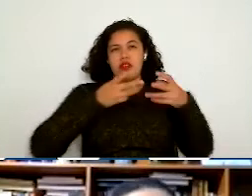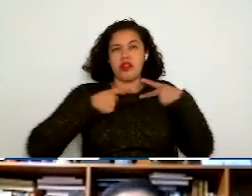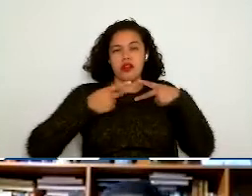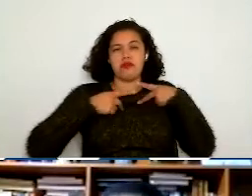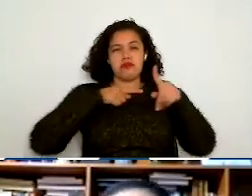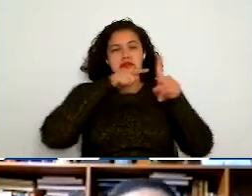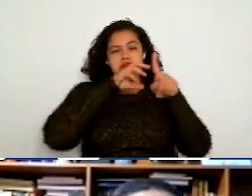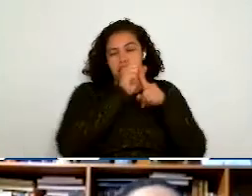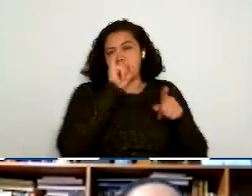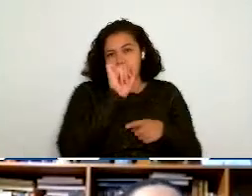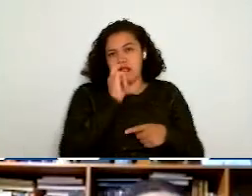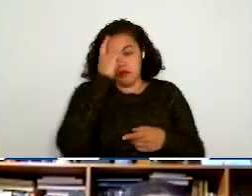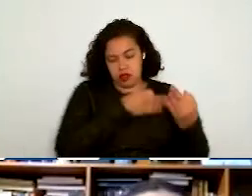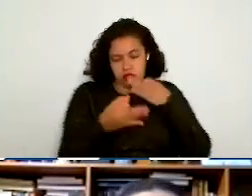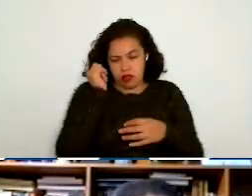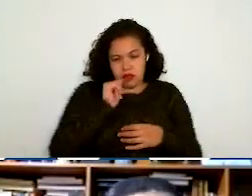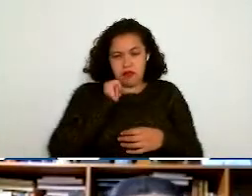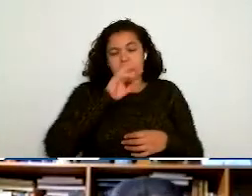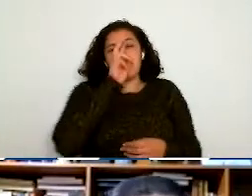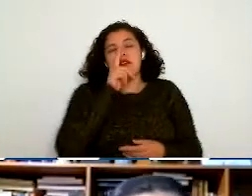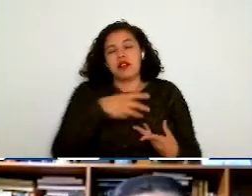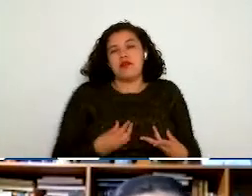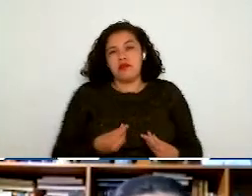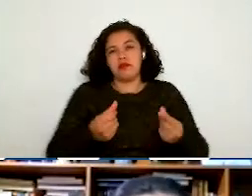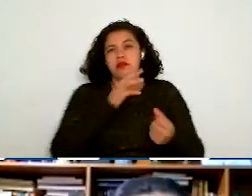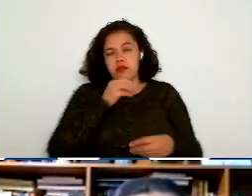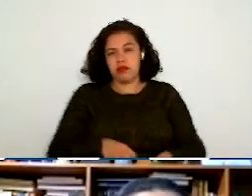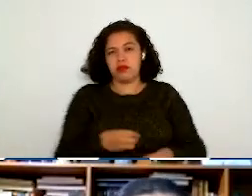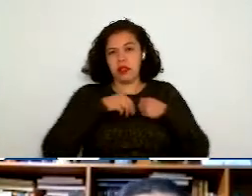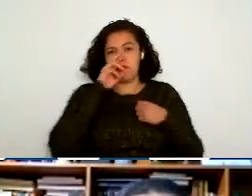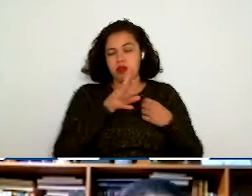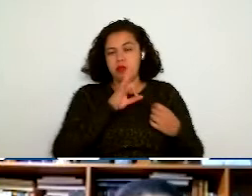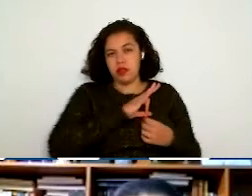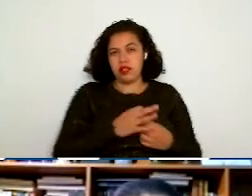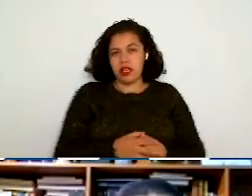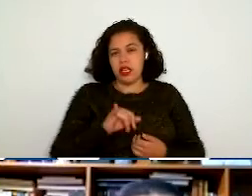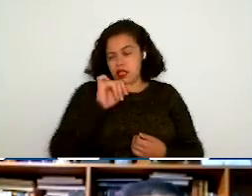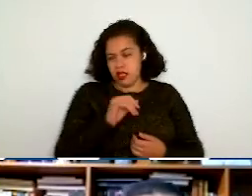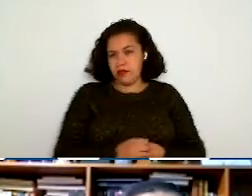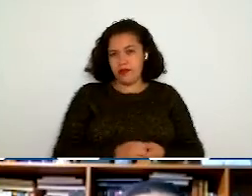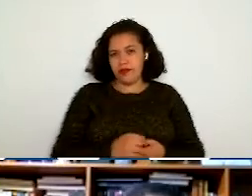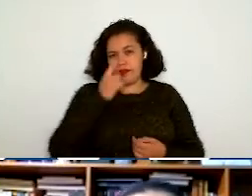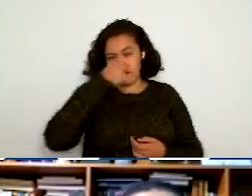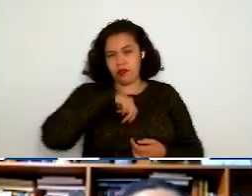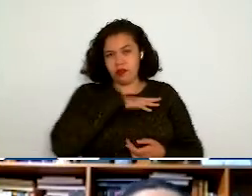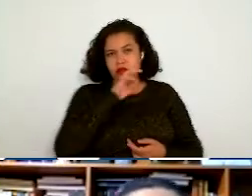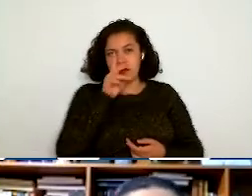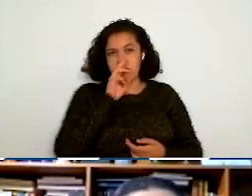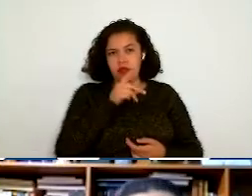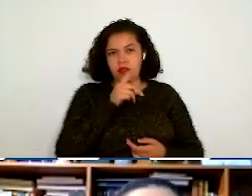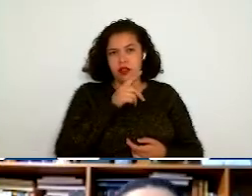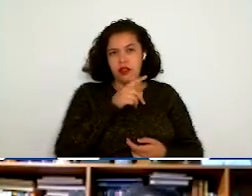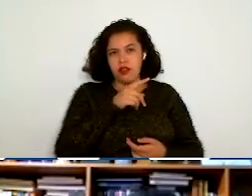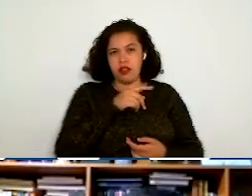deseados, que en todo momento es mejorar la calidad de vida de esas personas, y que sí, en esa mejora pues van a encontrar la